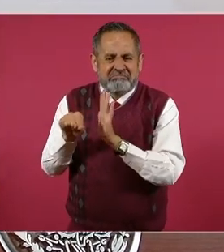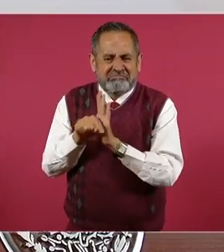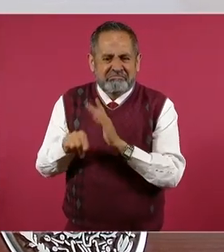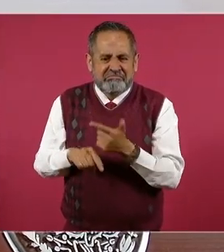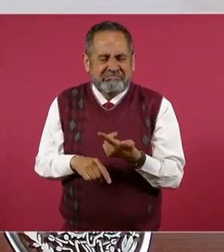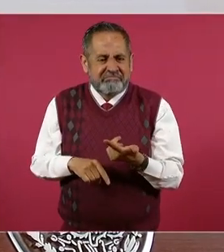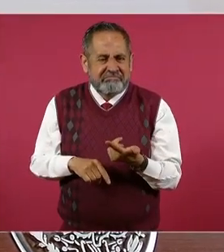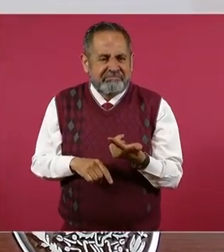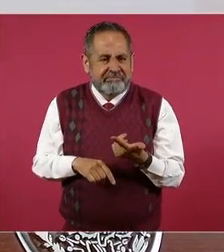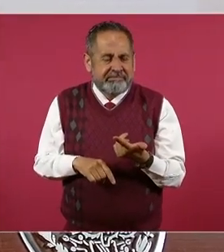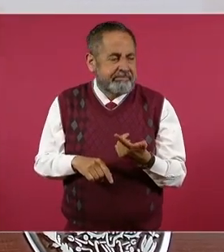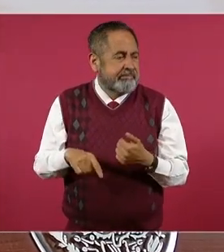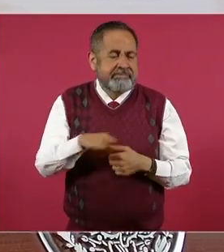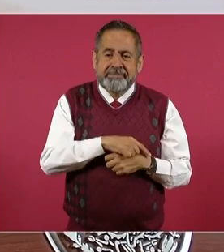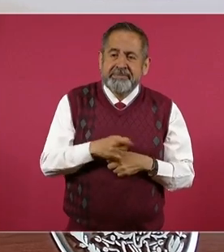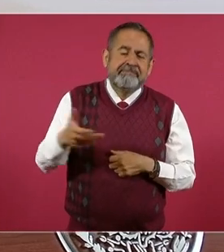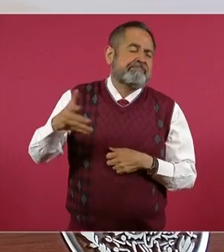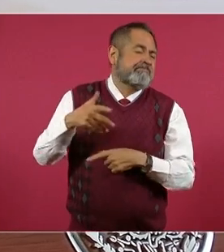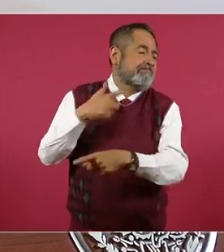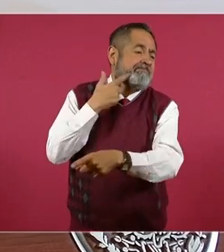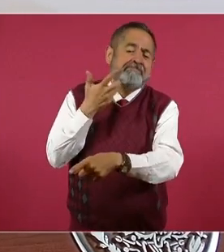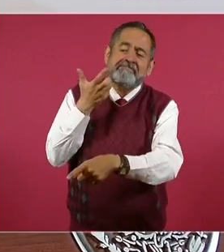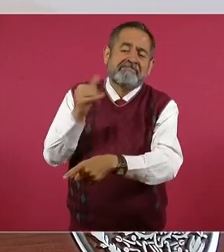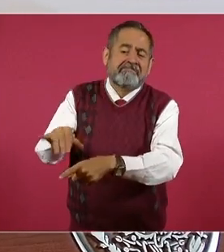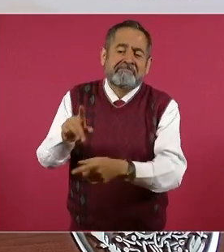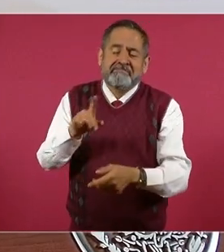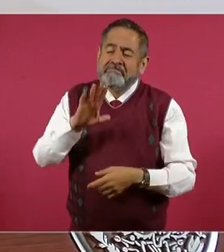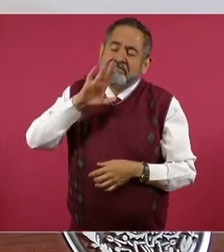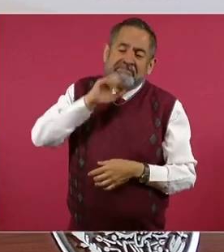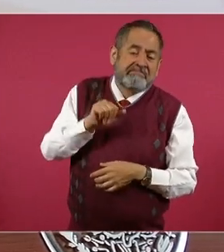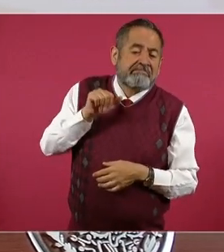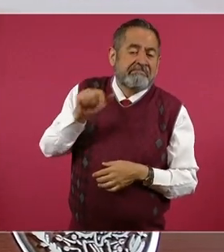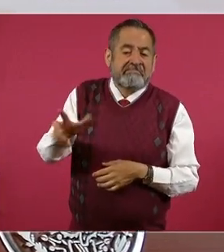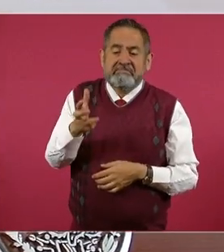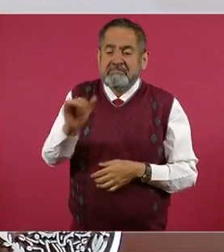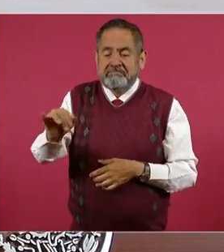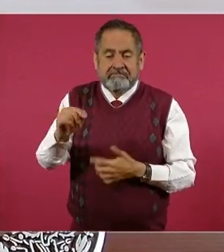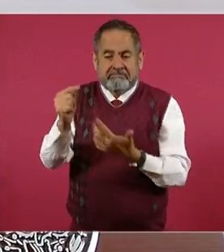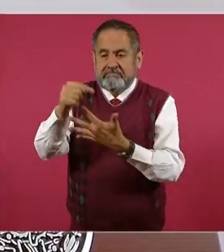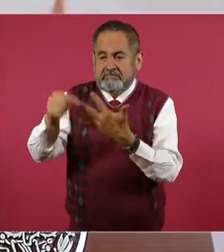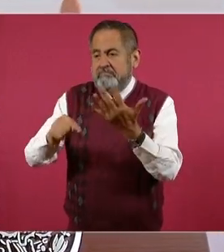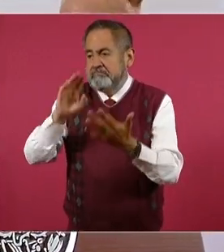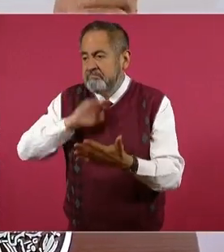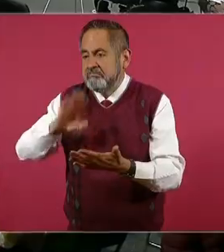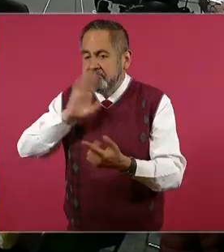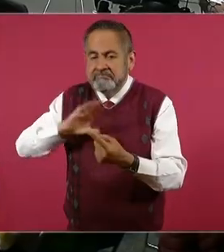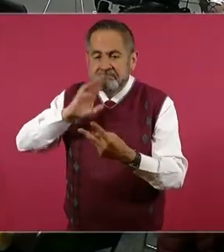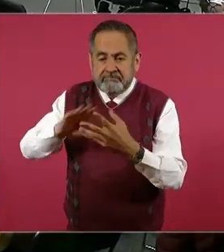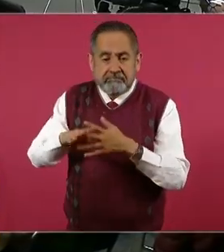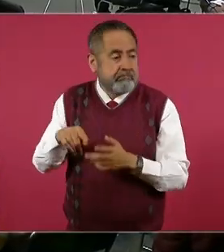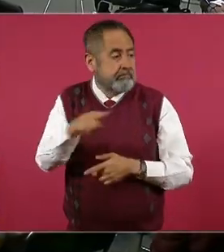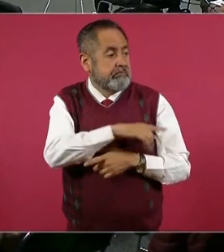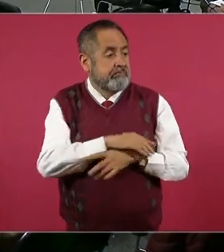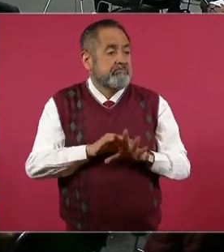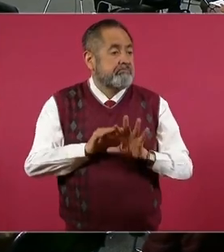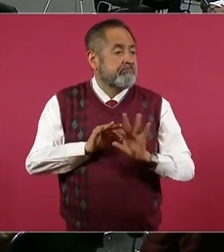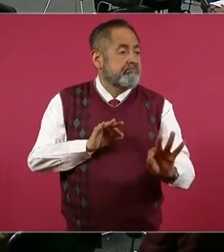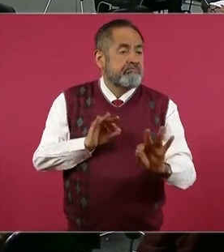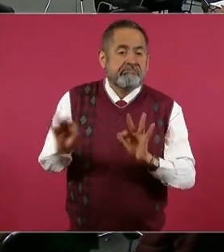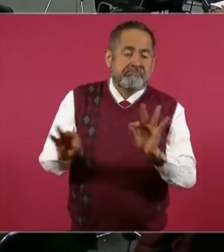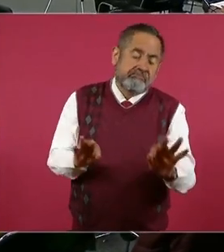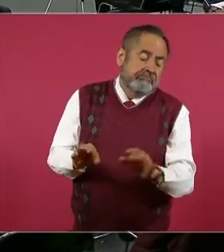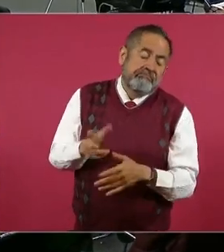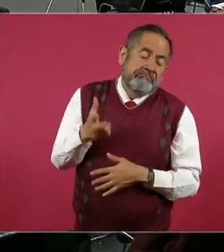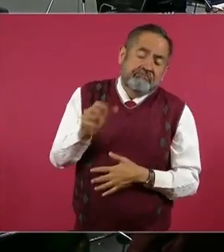Y fama, mala fama, en todo, fomentado por las